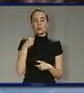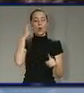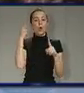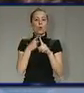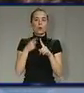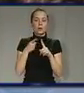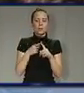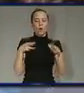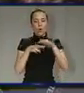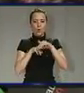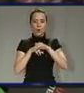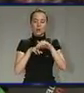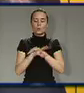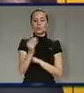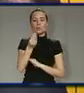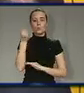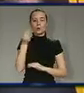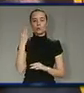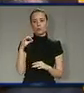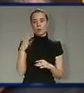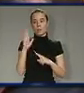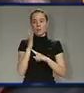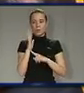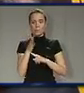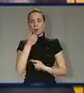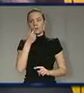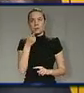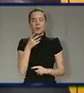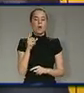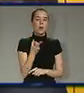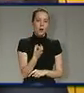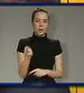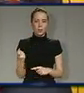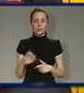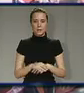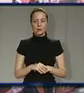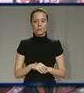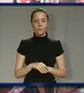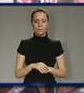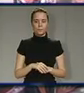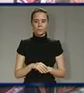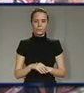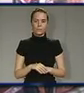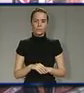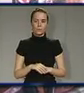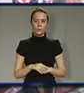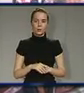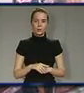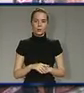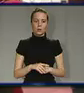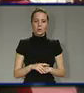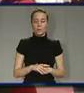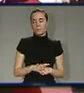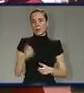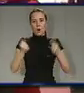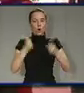de los recursos... ...es decir, solo acudirán al helicóptero cuando se necesiten... ...y mientras tanto tendrán la base terrestre en funcionamiento... ...como están funcionando en